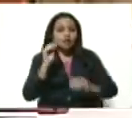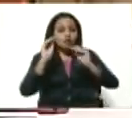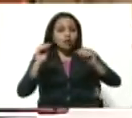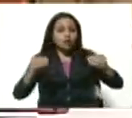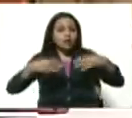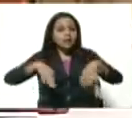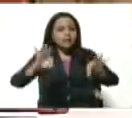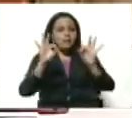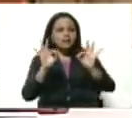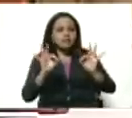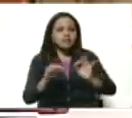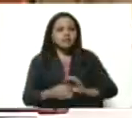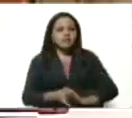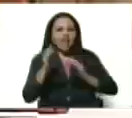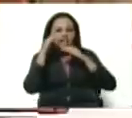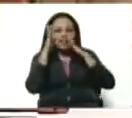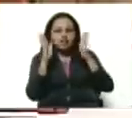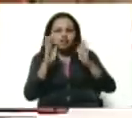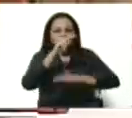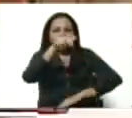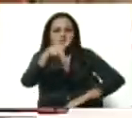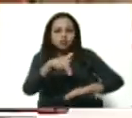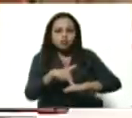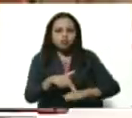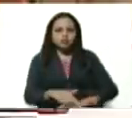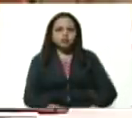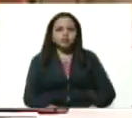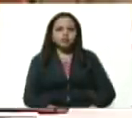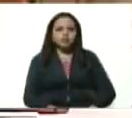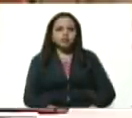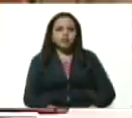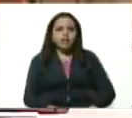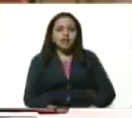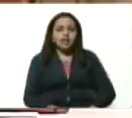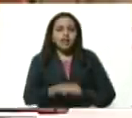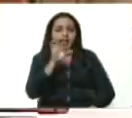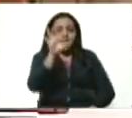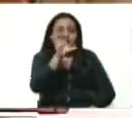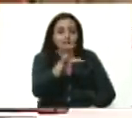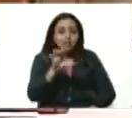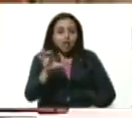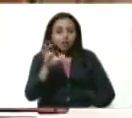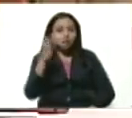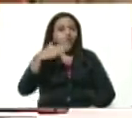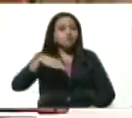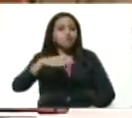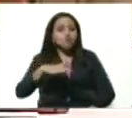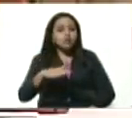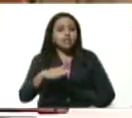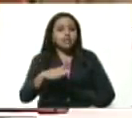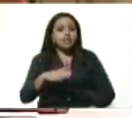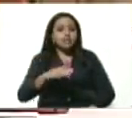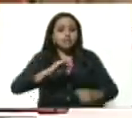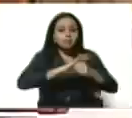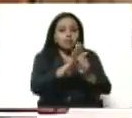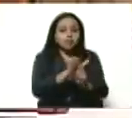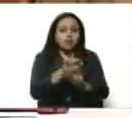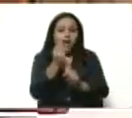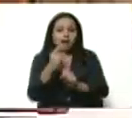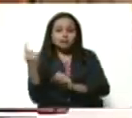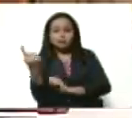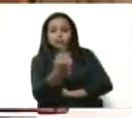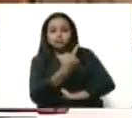especial de atención nacional son estados donde el virus está circulando son